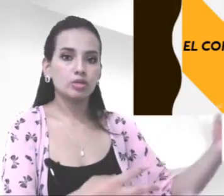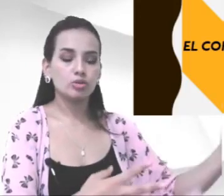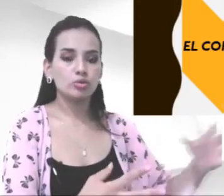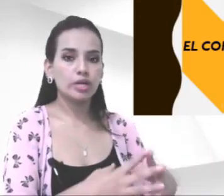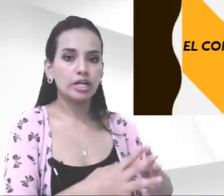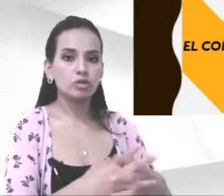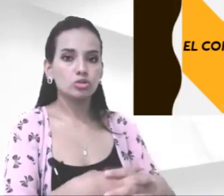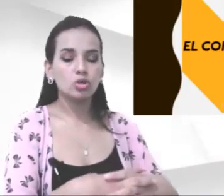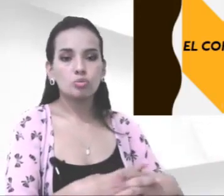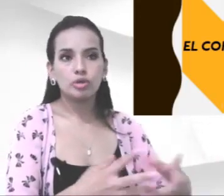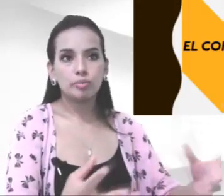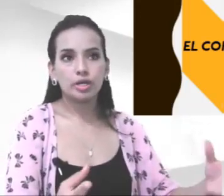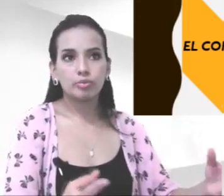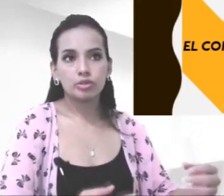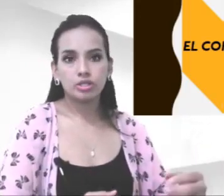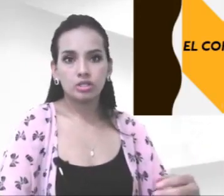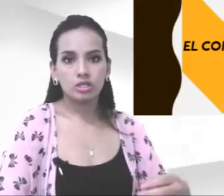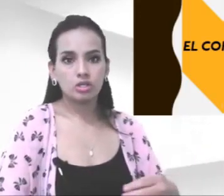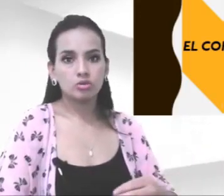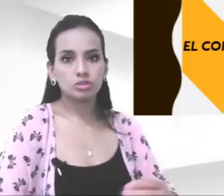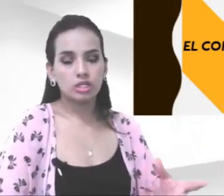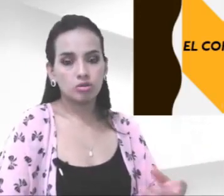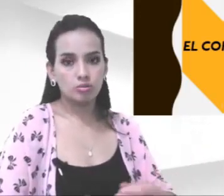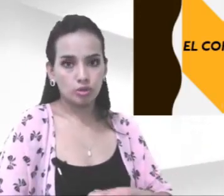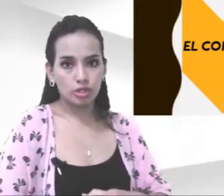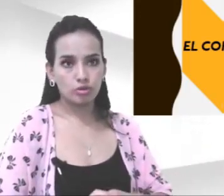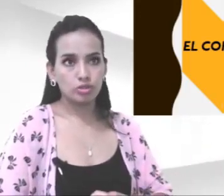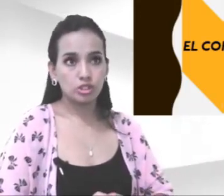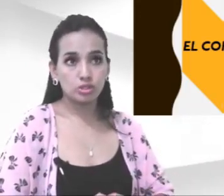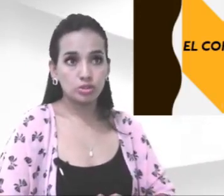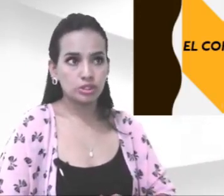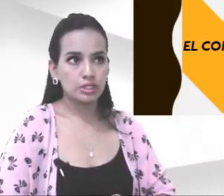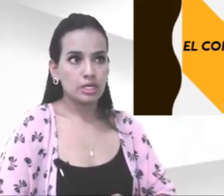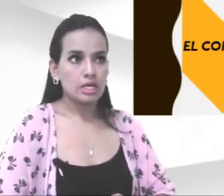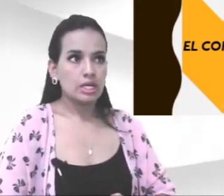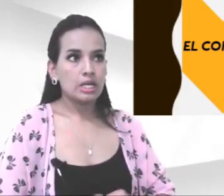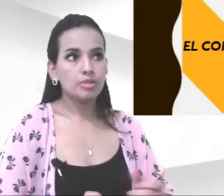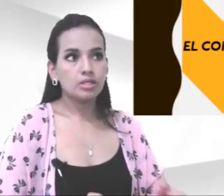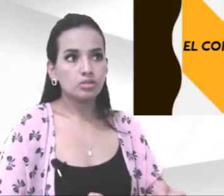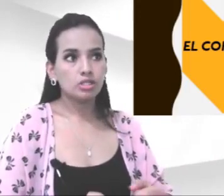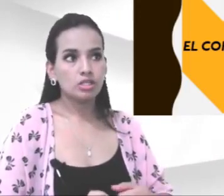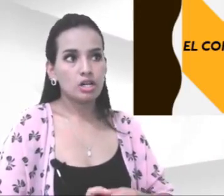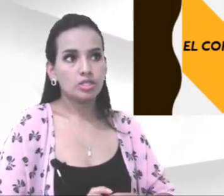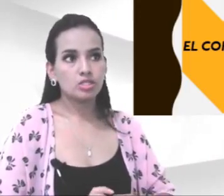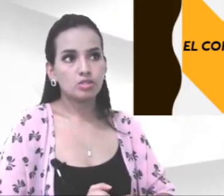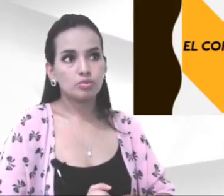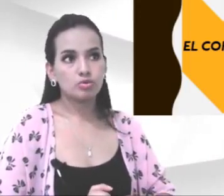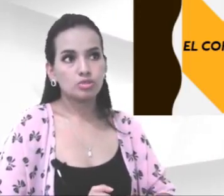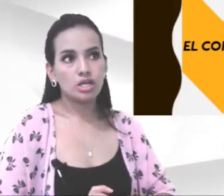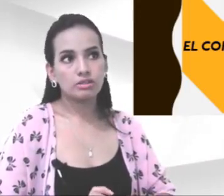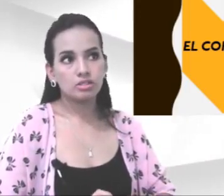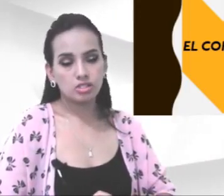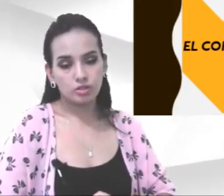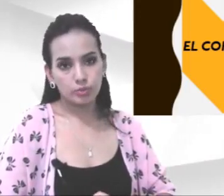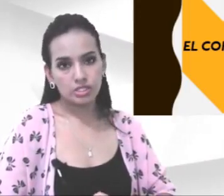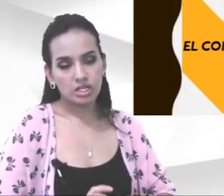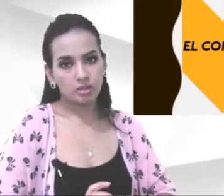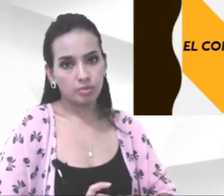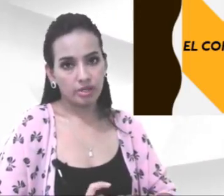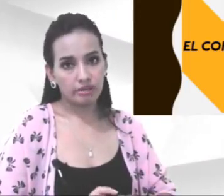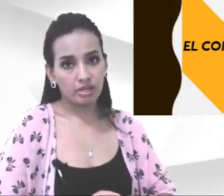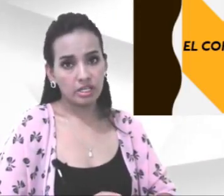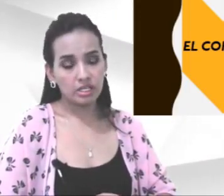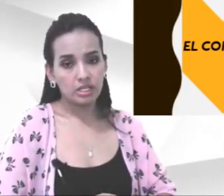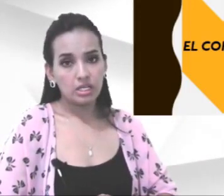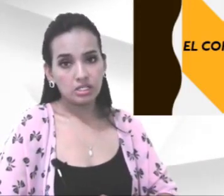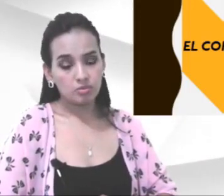verdad cambiando de un lugar a otro pues para poder contar con mejores condiciones la migración generalmente se produce antes y después de la